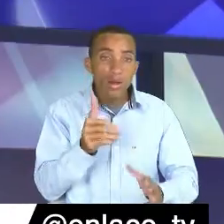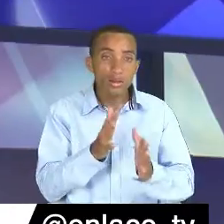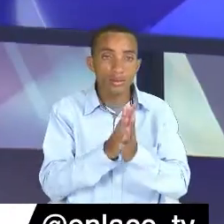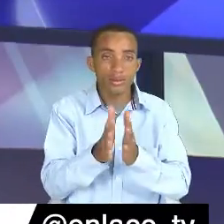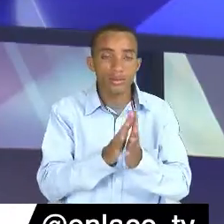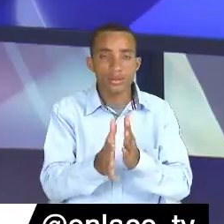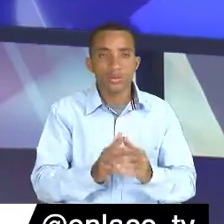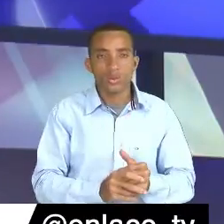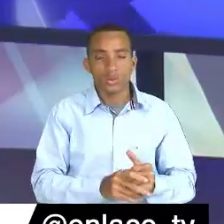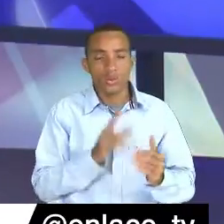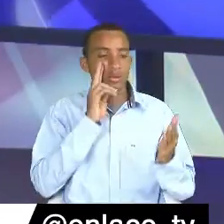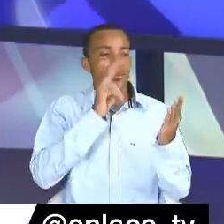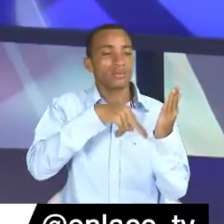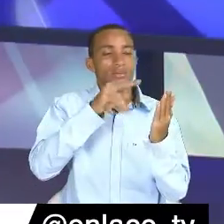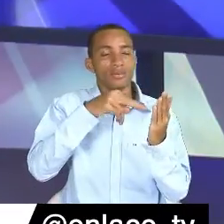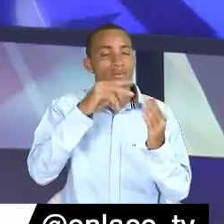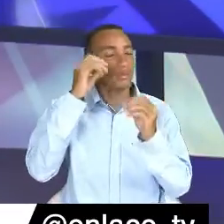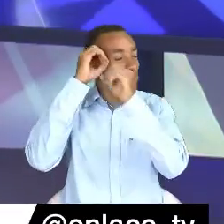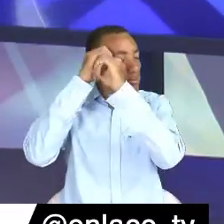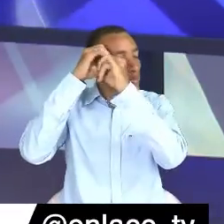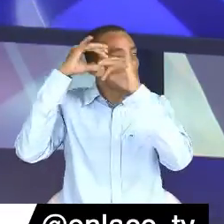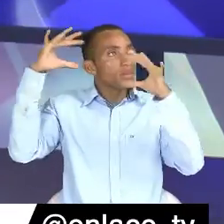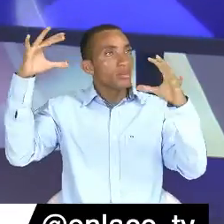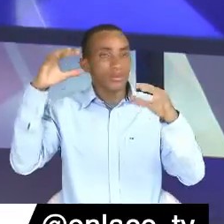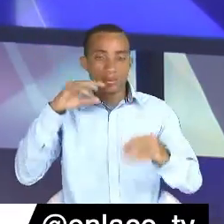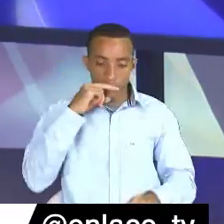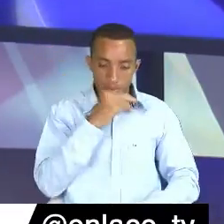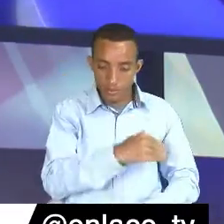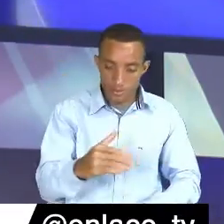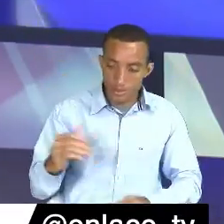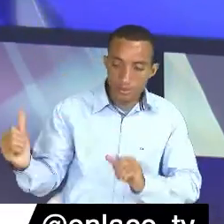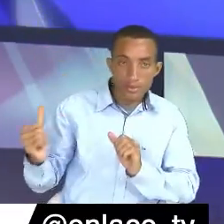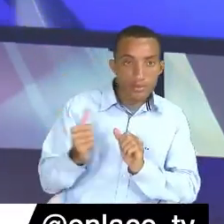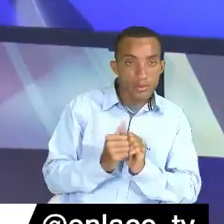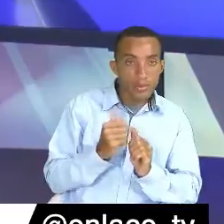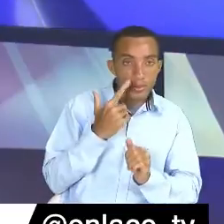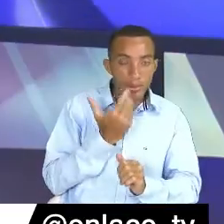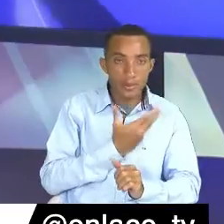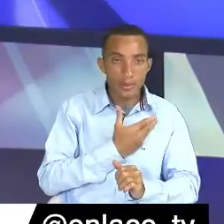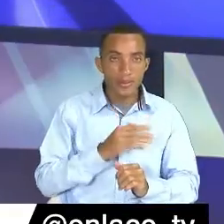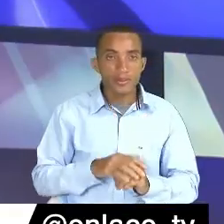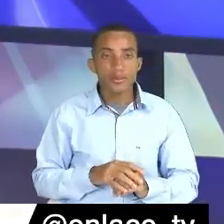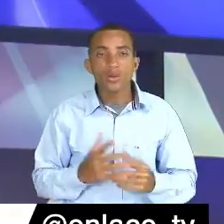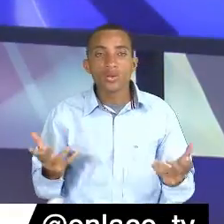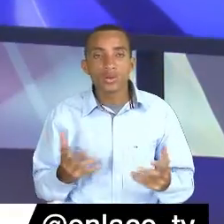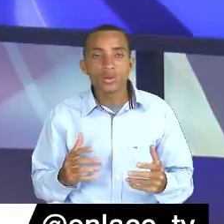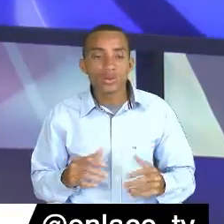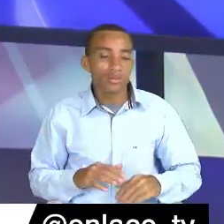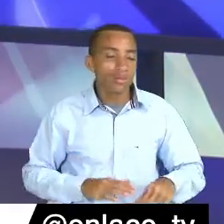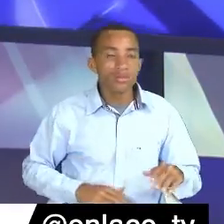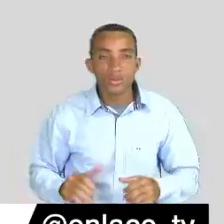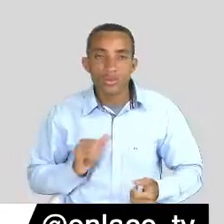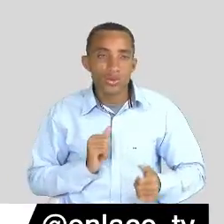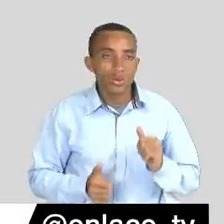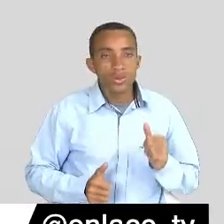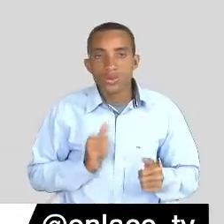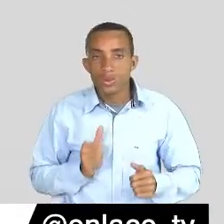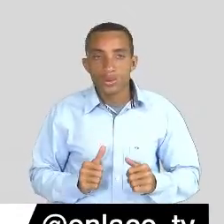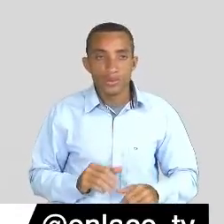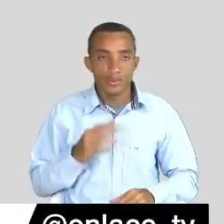el trabajo que hace un grupo de jóvenes a niños que acompañan a sus padres a ejercitarse en la Ruta 65. Con